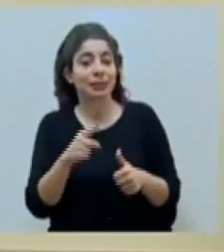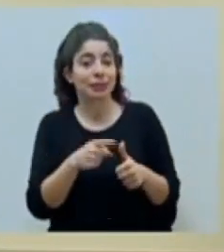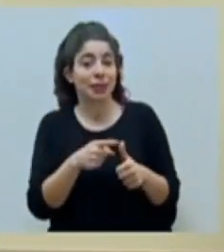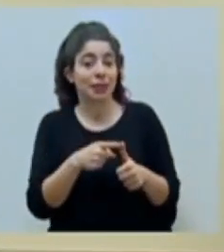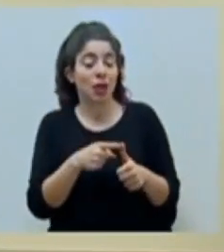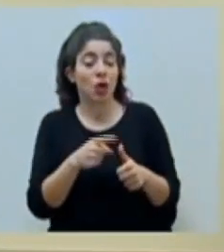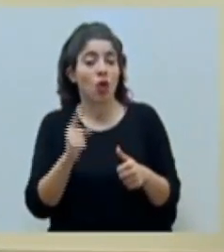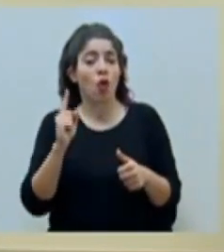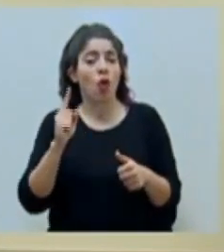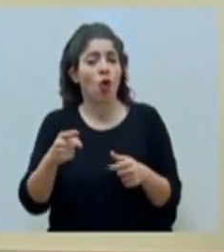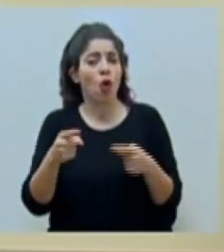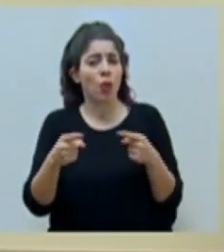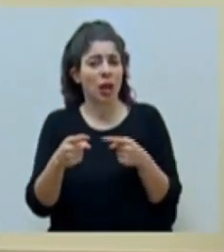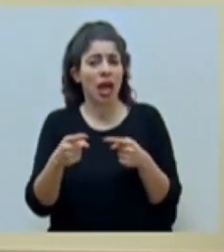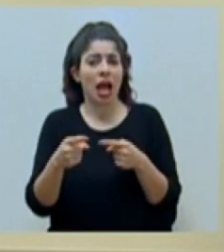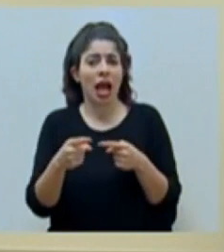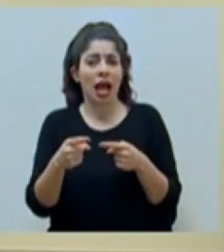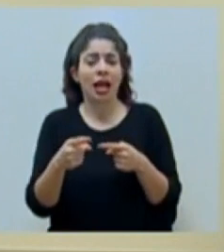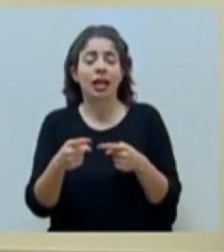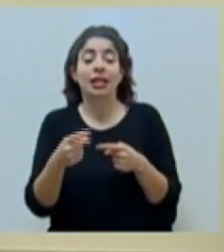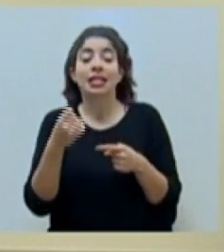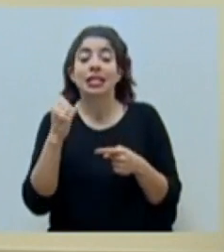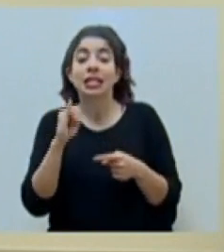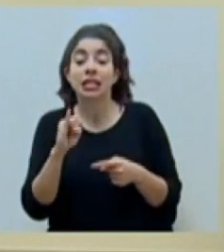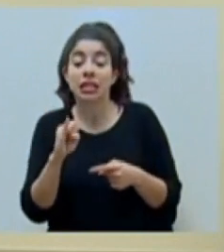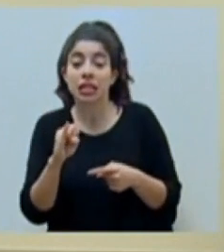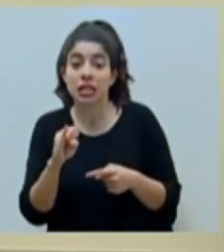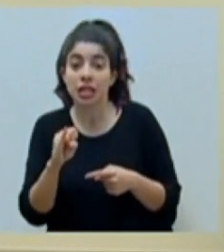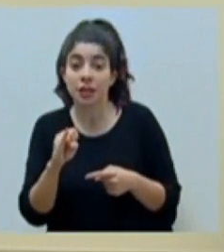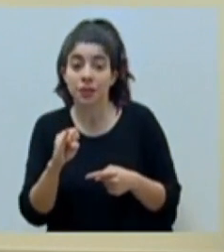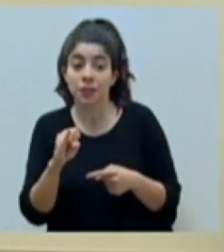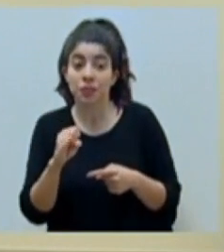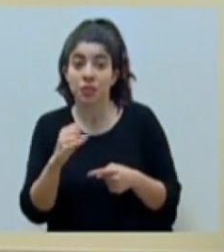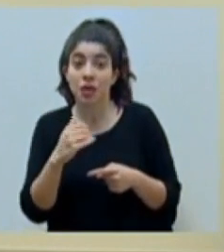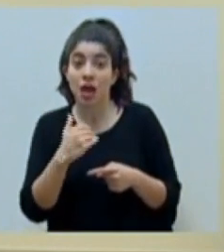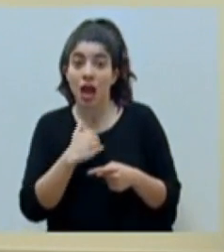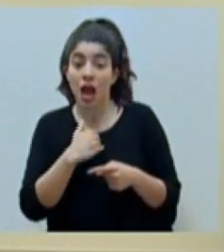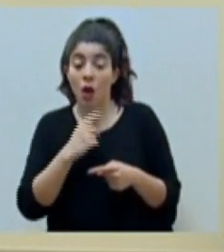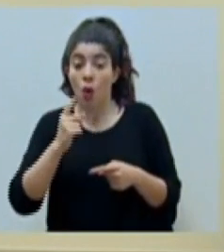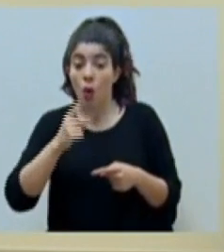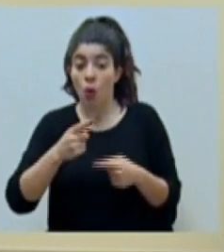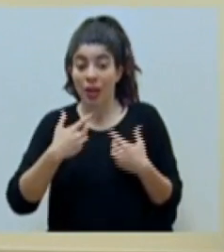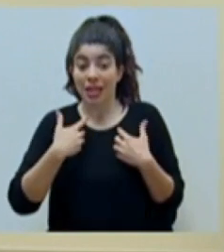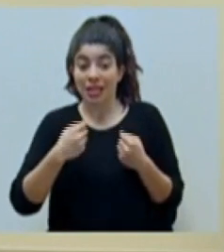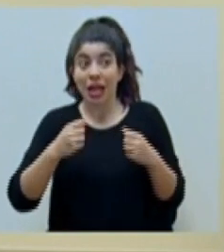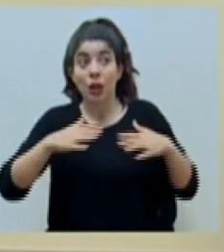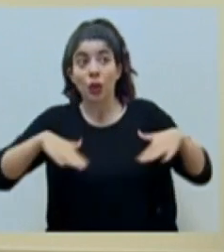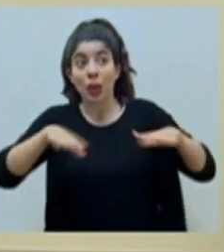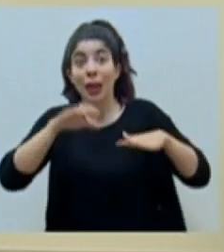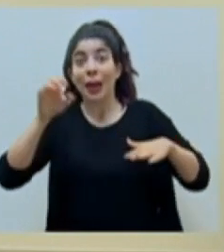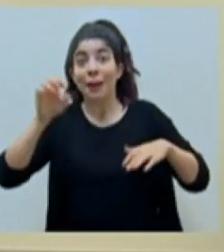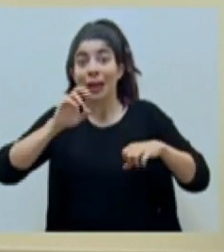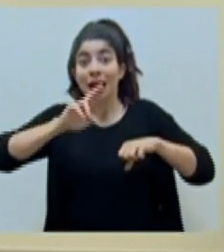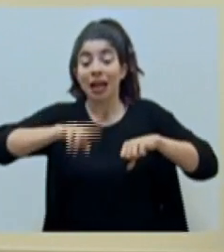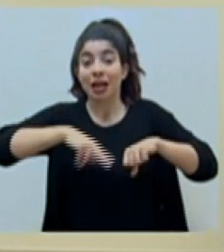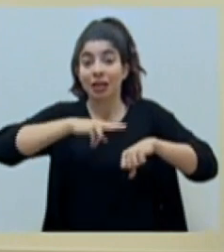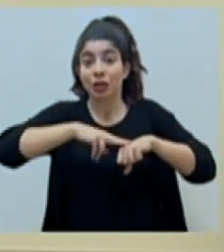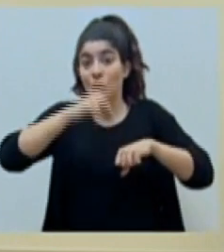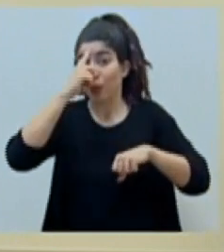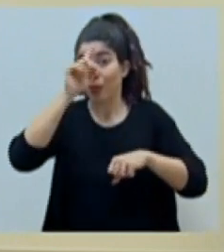la obligatoriedad, mientras está dispuesta, esté la disposición sanitaria de emergencia nacional con el